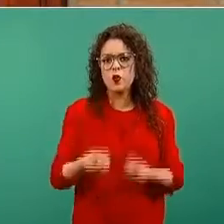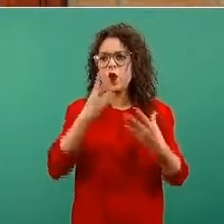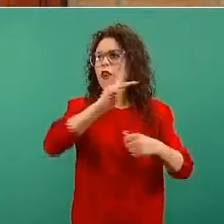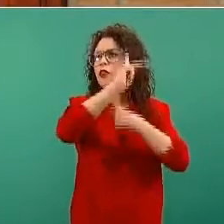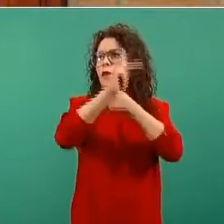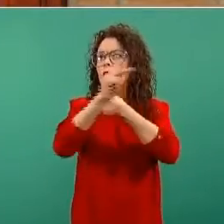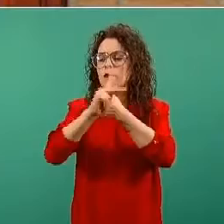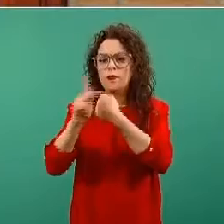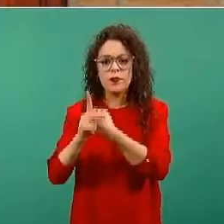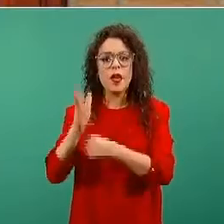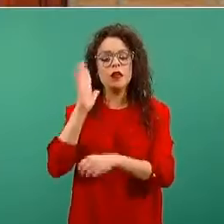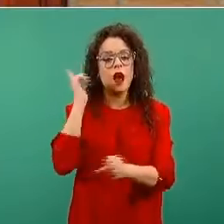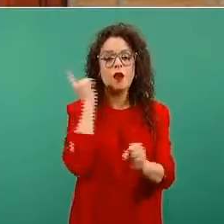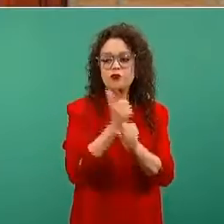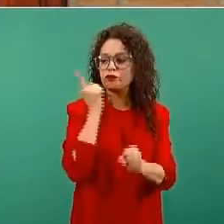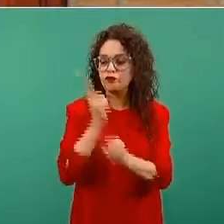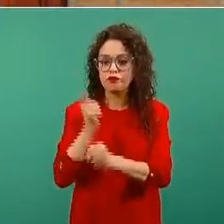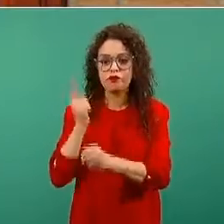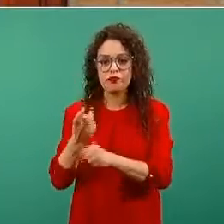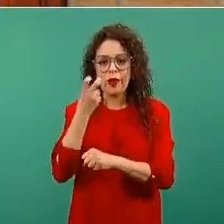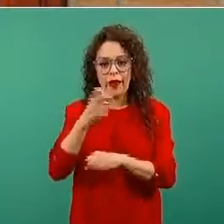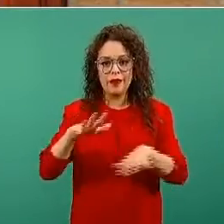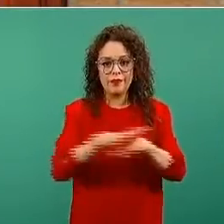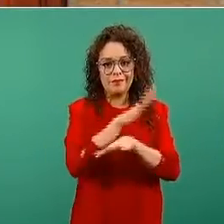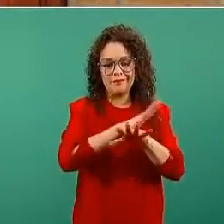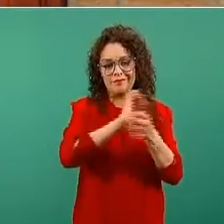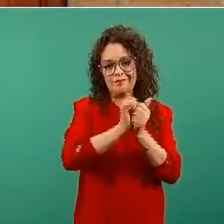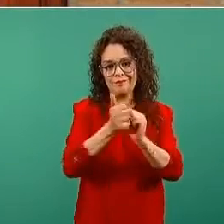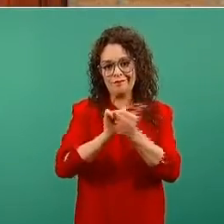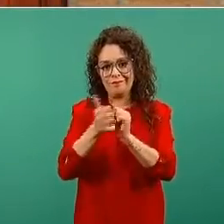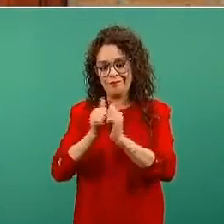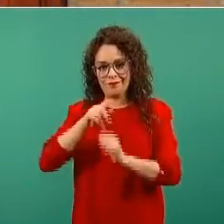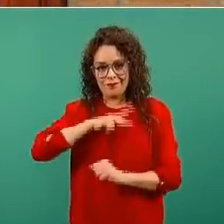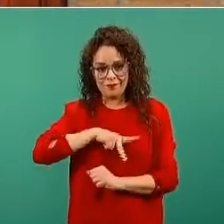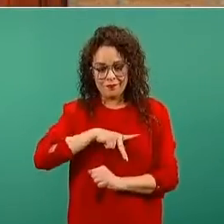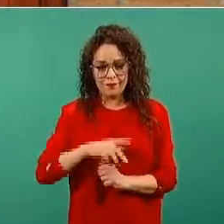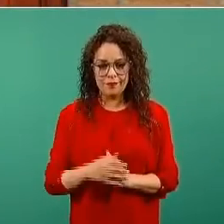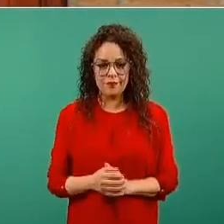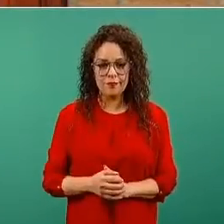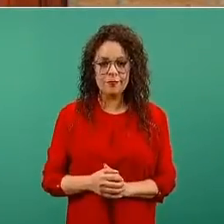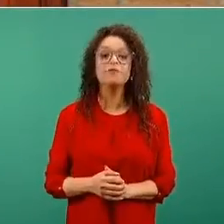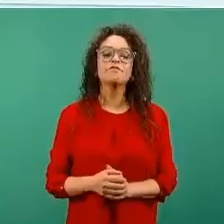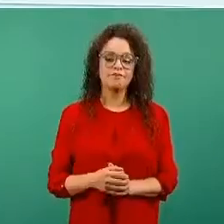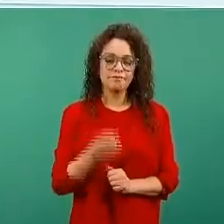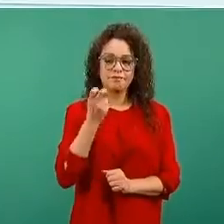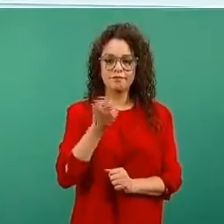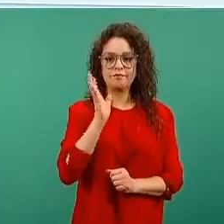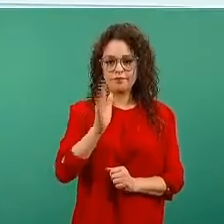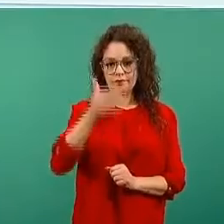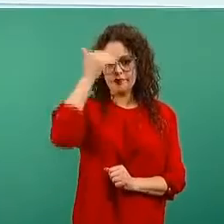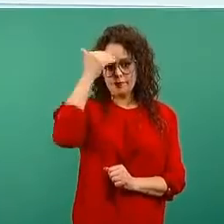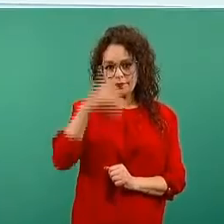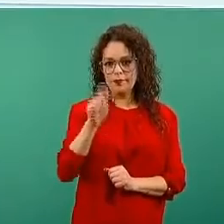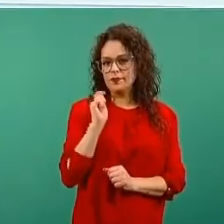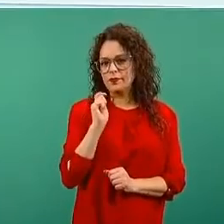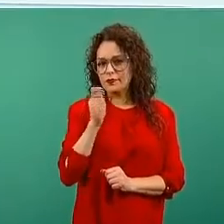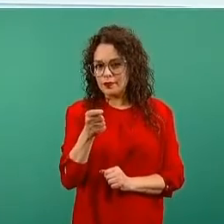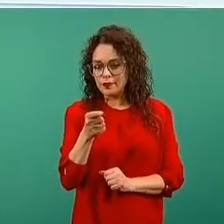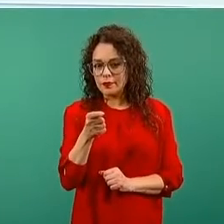sido identificadas y por lo tanto se puede obviamente hipotetizar que hay circulación